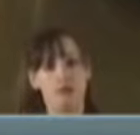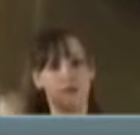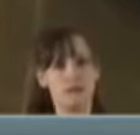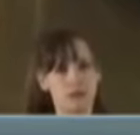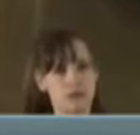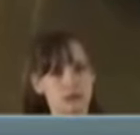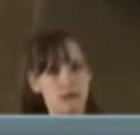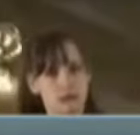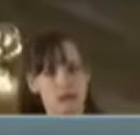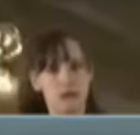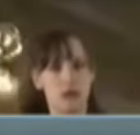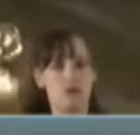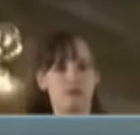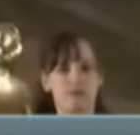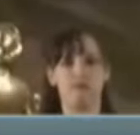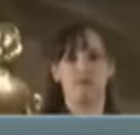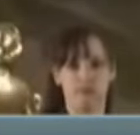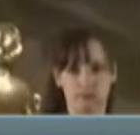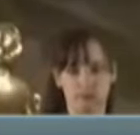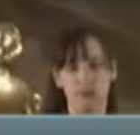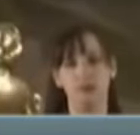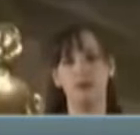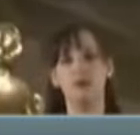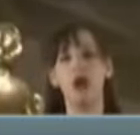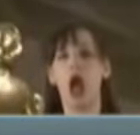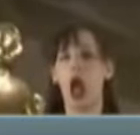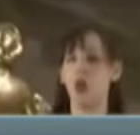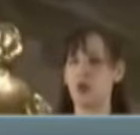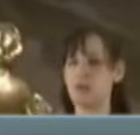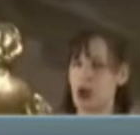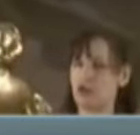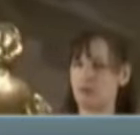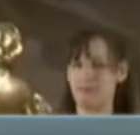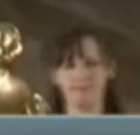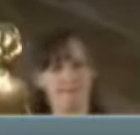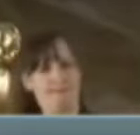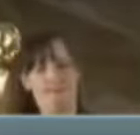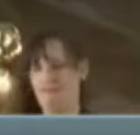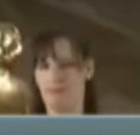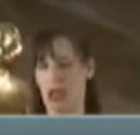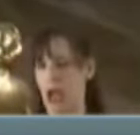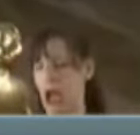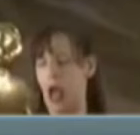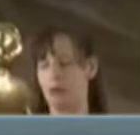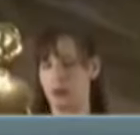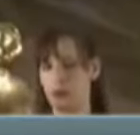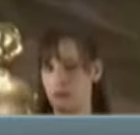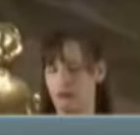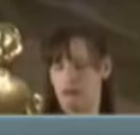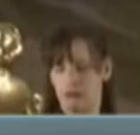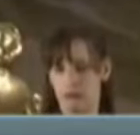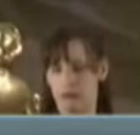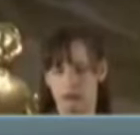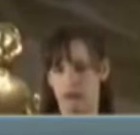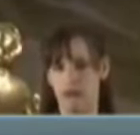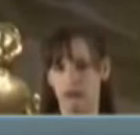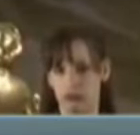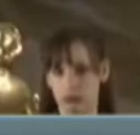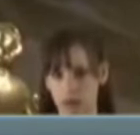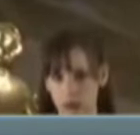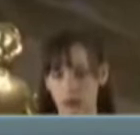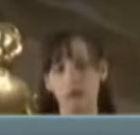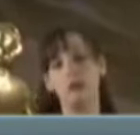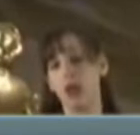votaron a Juntos por el Cambio que dice que va en la dirección correcta. Y también la mitad de aquellos que votaron por Schiaretti.